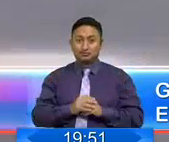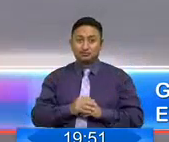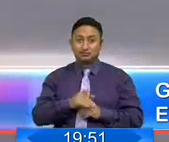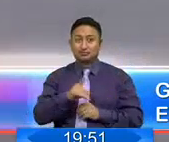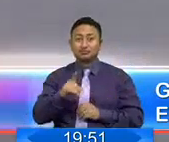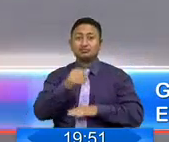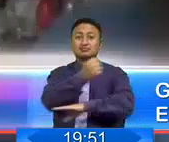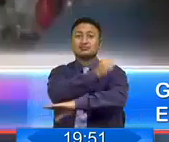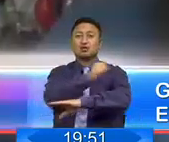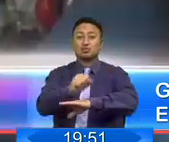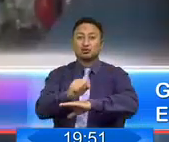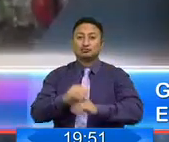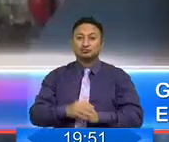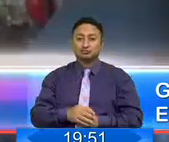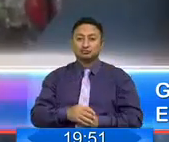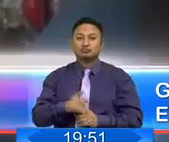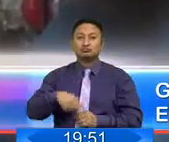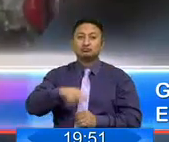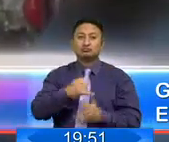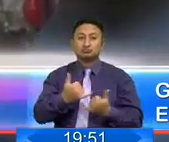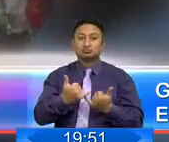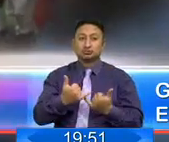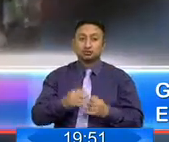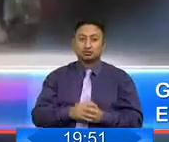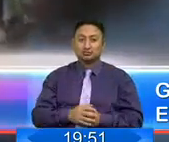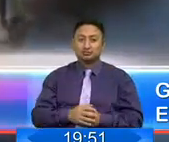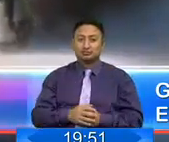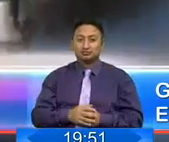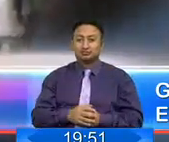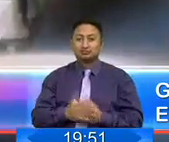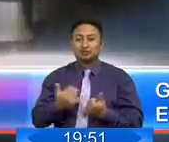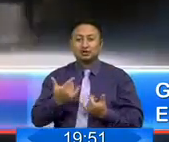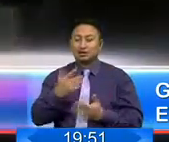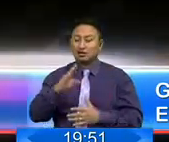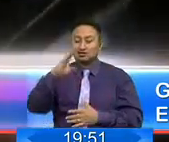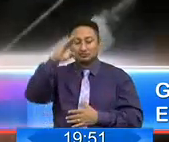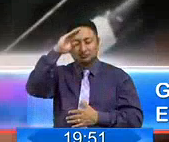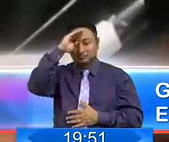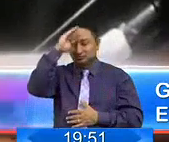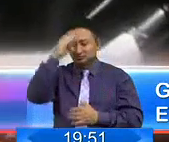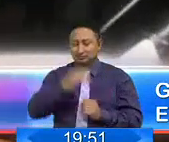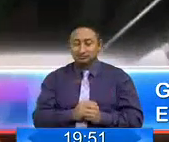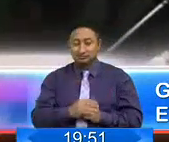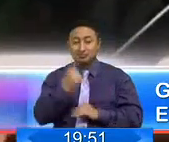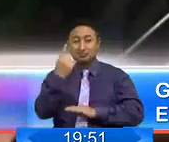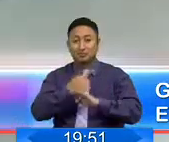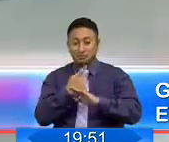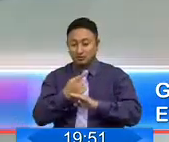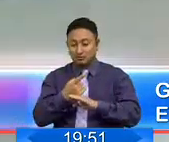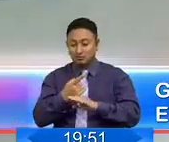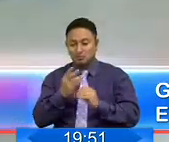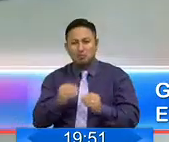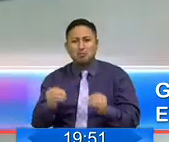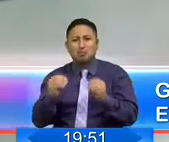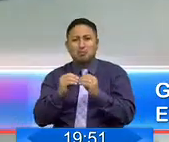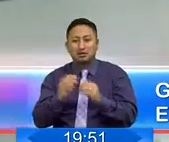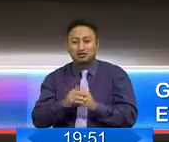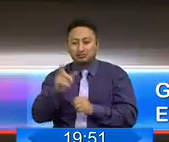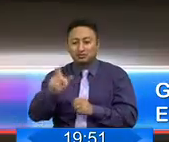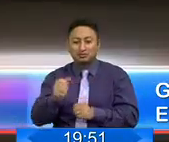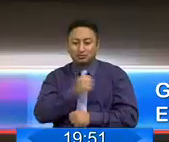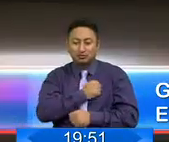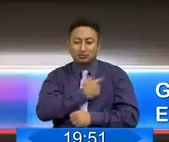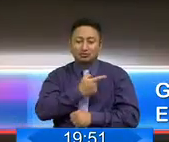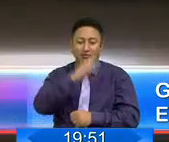San Borondón. Ellos, ante estos hechos delictivos, están cansados. La primera vez se llevaron más cosas, pero el dueño y vino